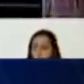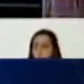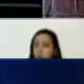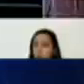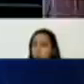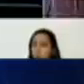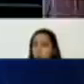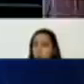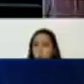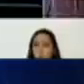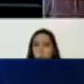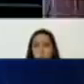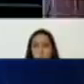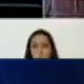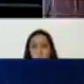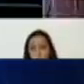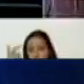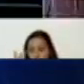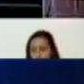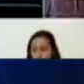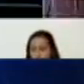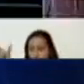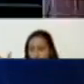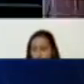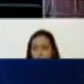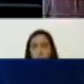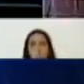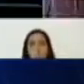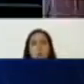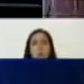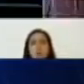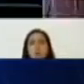señor ministro Márquez,